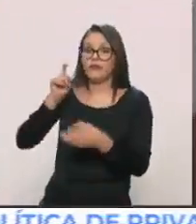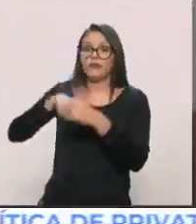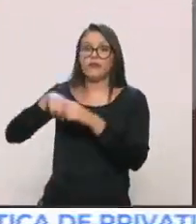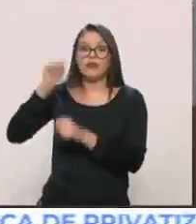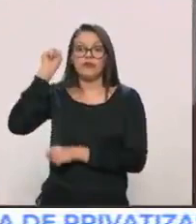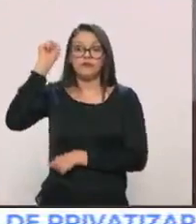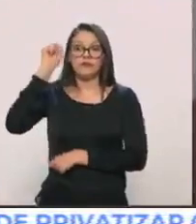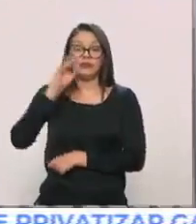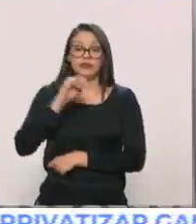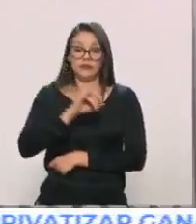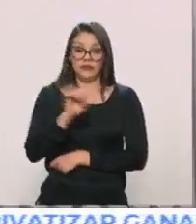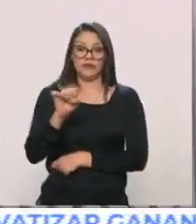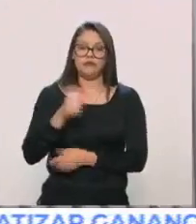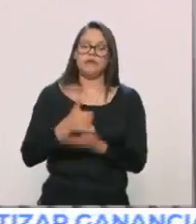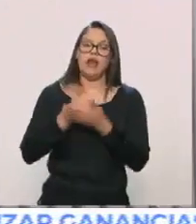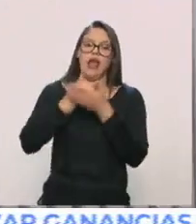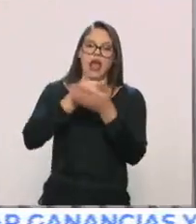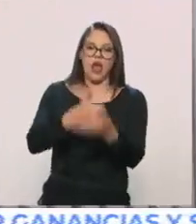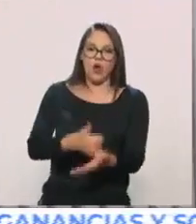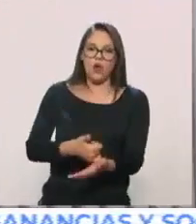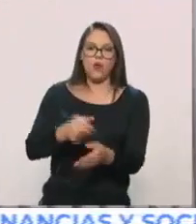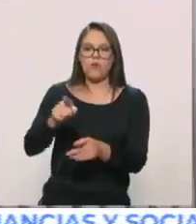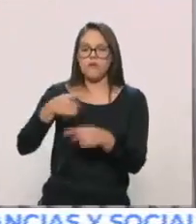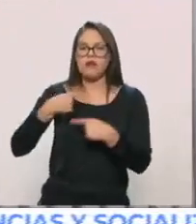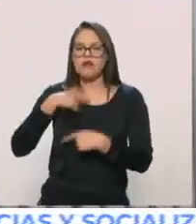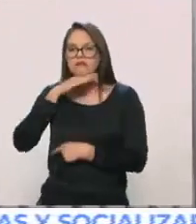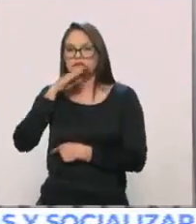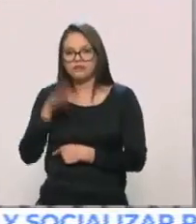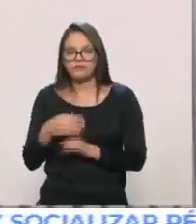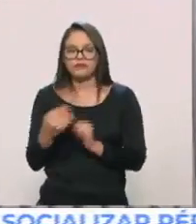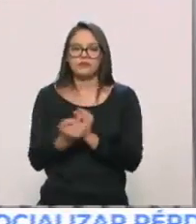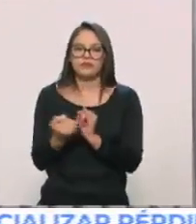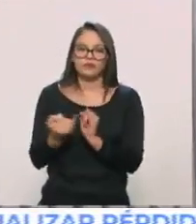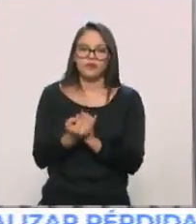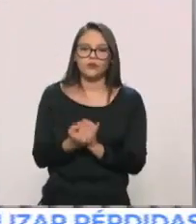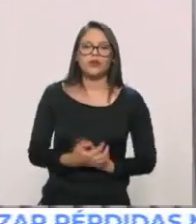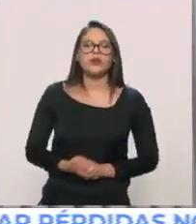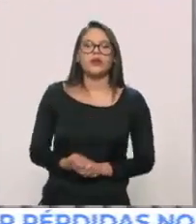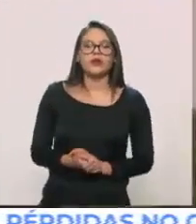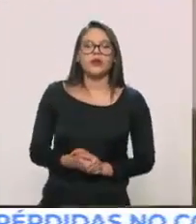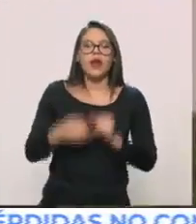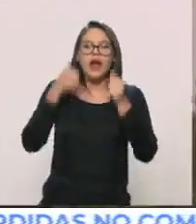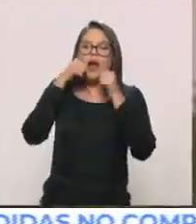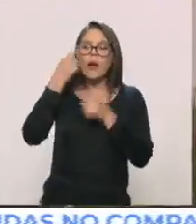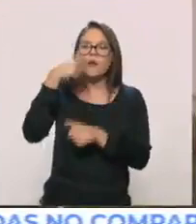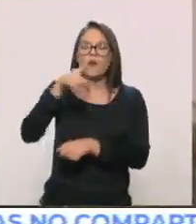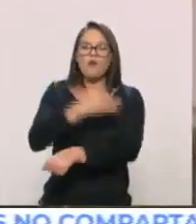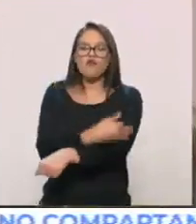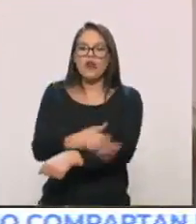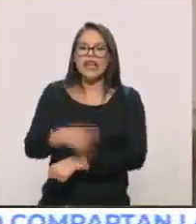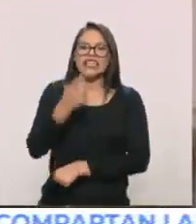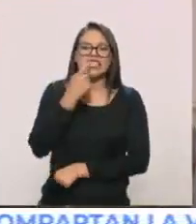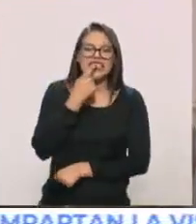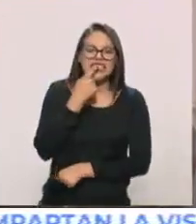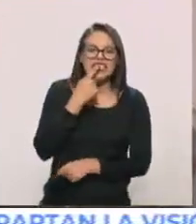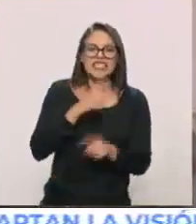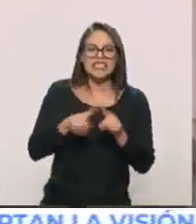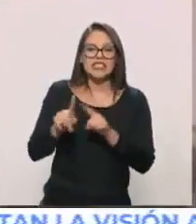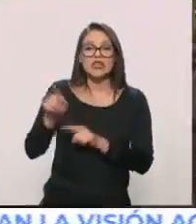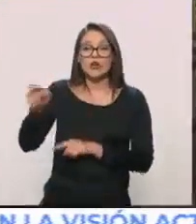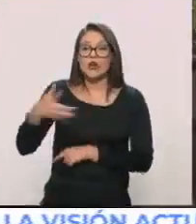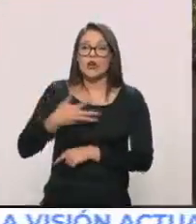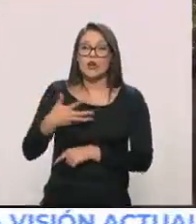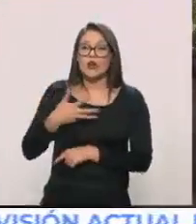ayuda por defunción, contarán con asistencia médica y dental para trabajadores y familias, seguros de vida en el caso del